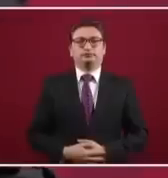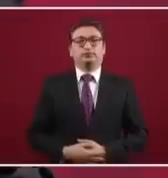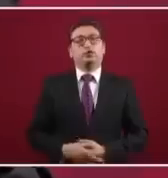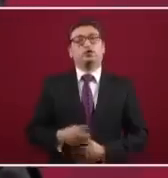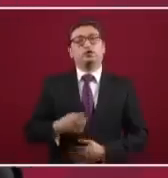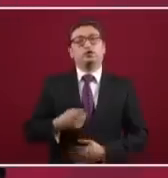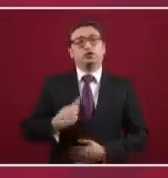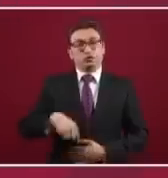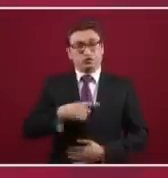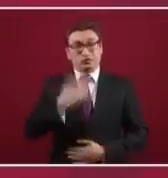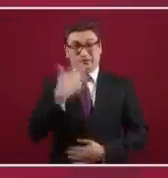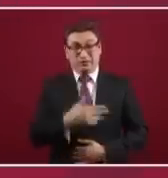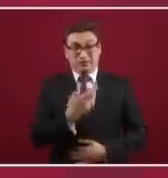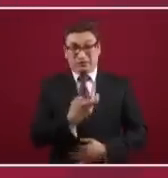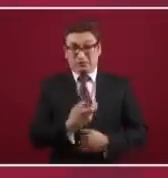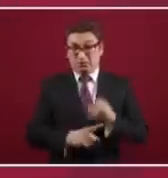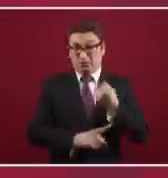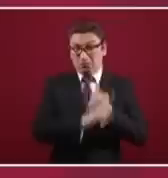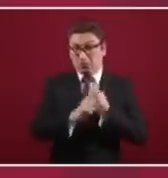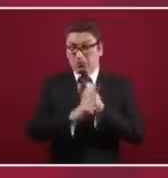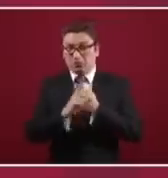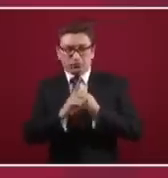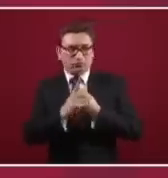resolver el problema como